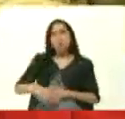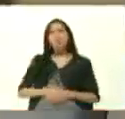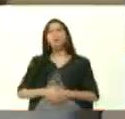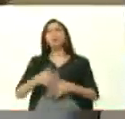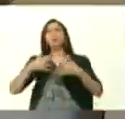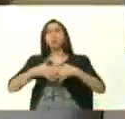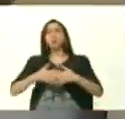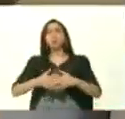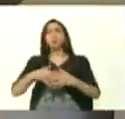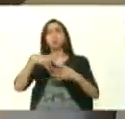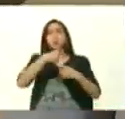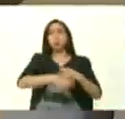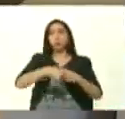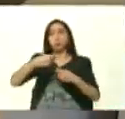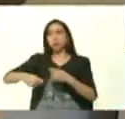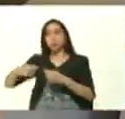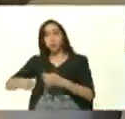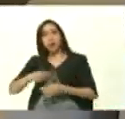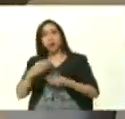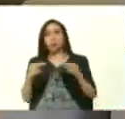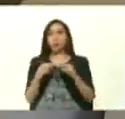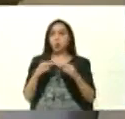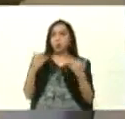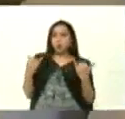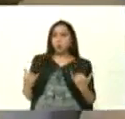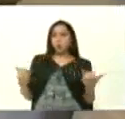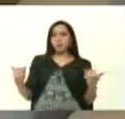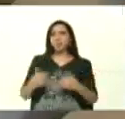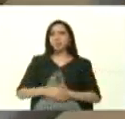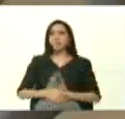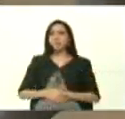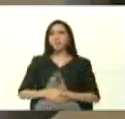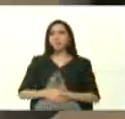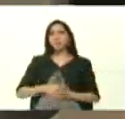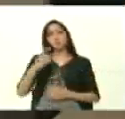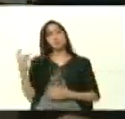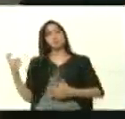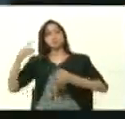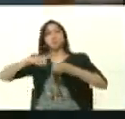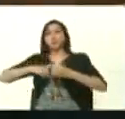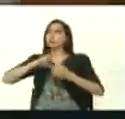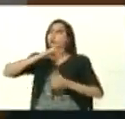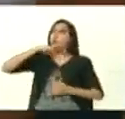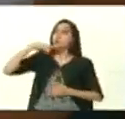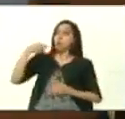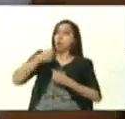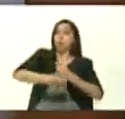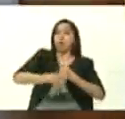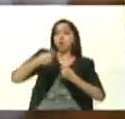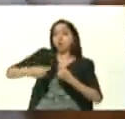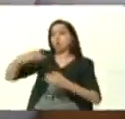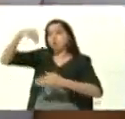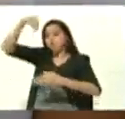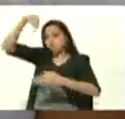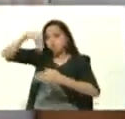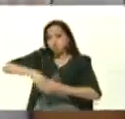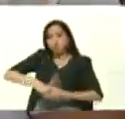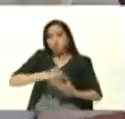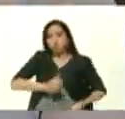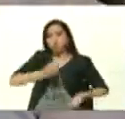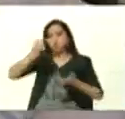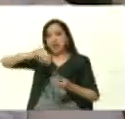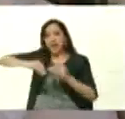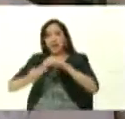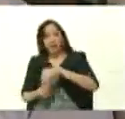de plátano, que la hemos conocido. Y bueno, hay, Bernal, aquí hay que incorporar esa mermelada de plátano a los CLAP. Hay que